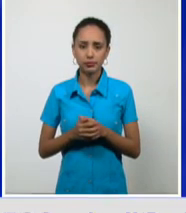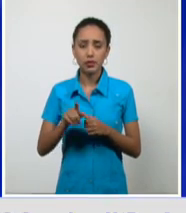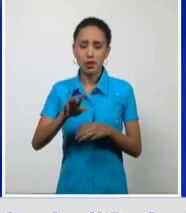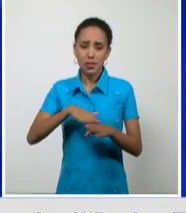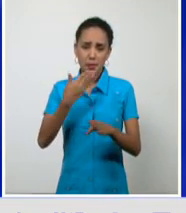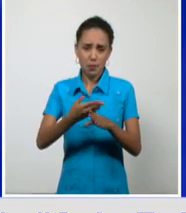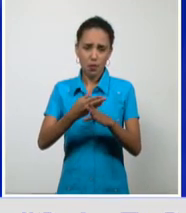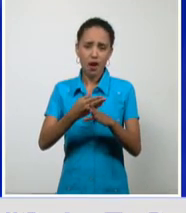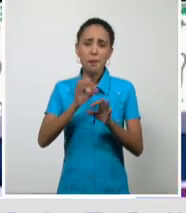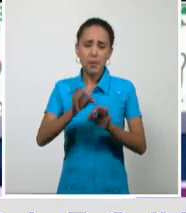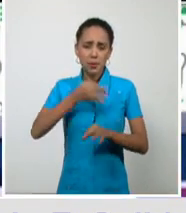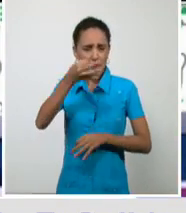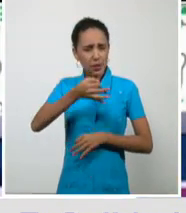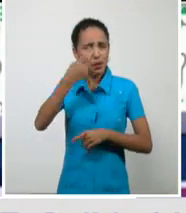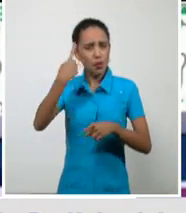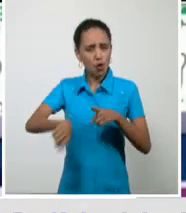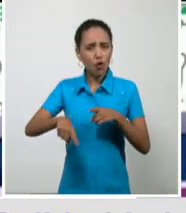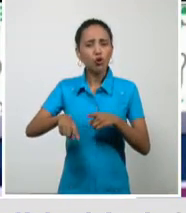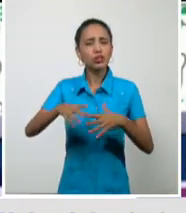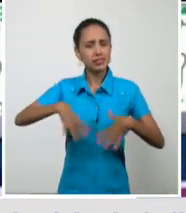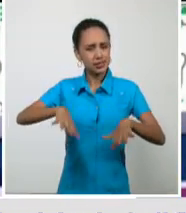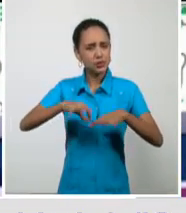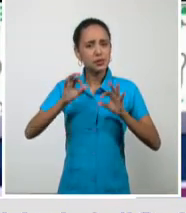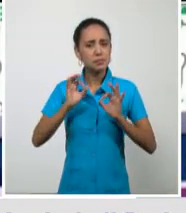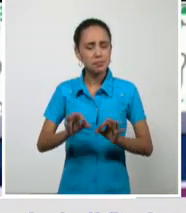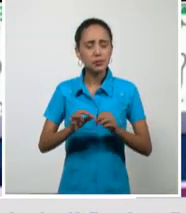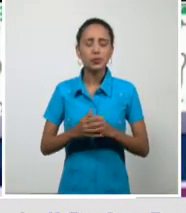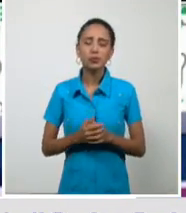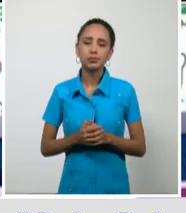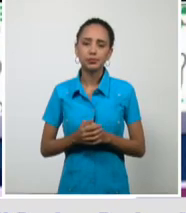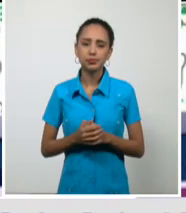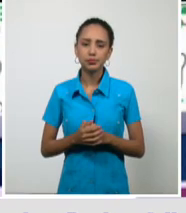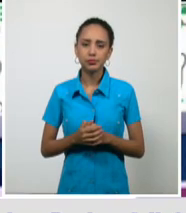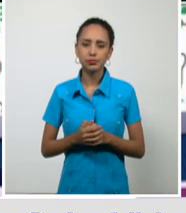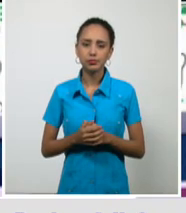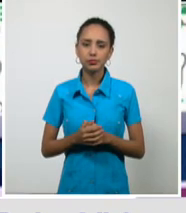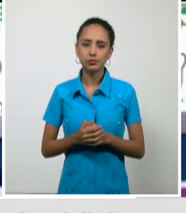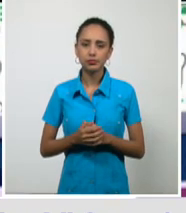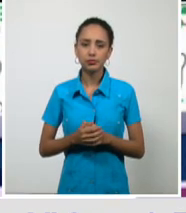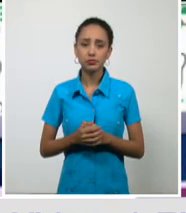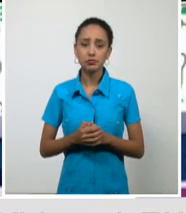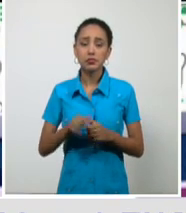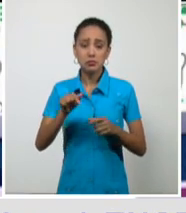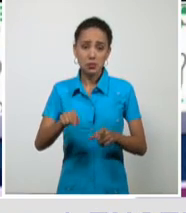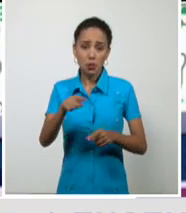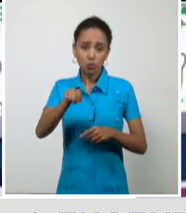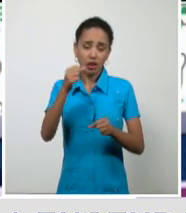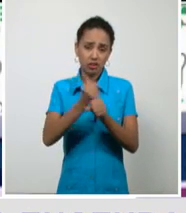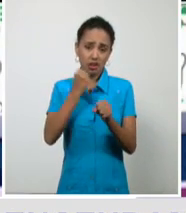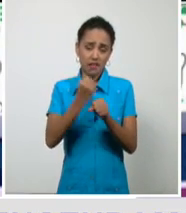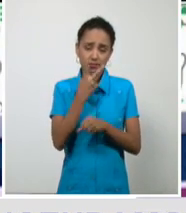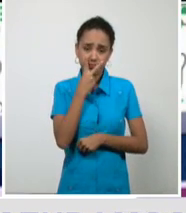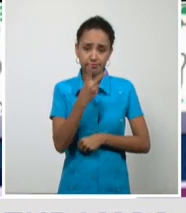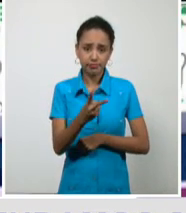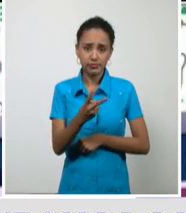adelante sobre otros escenarios donde también tienen su actividad, y me refiero a los